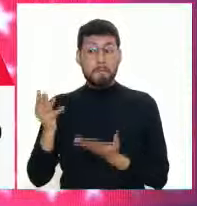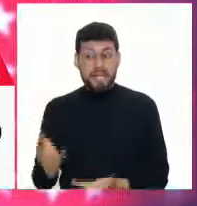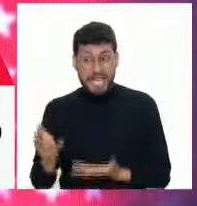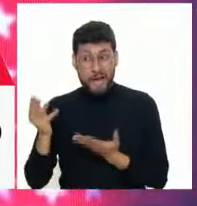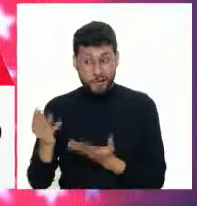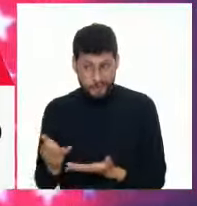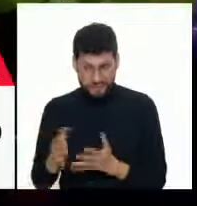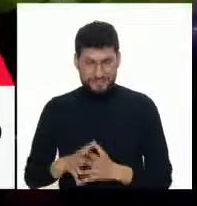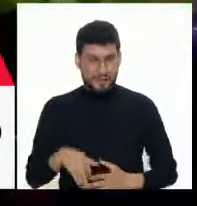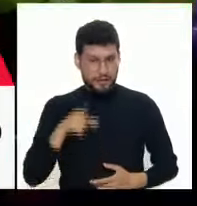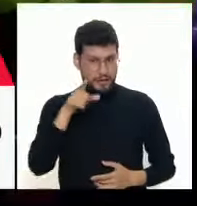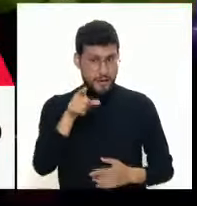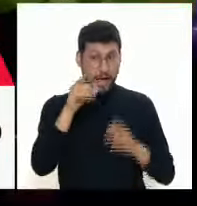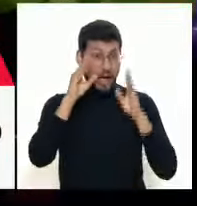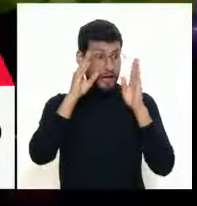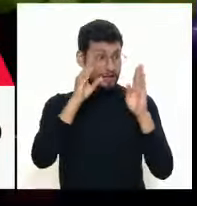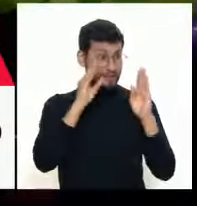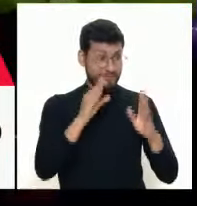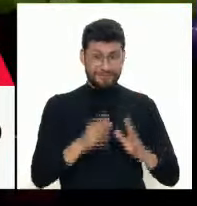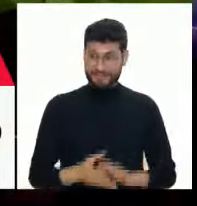pesado. Presten mucha atención.